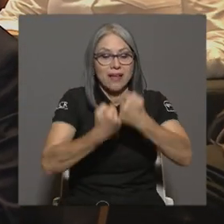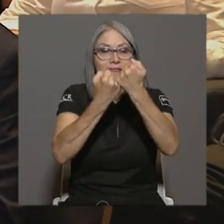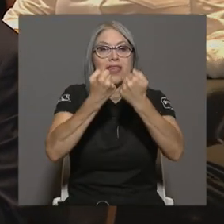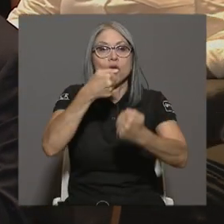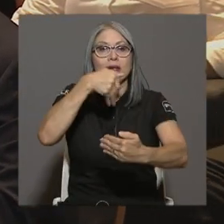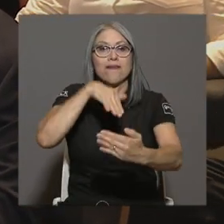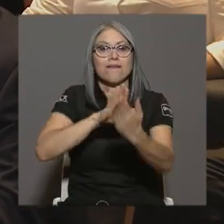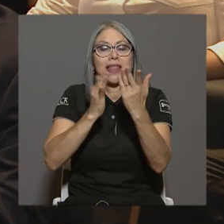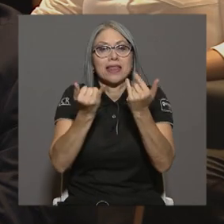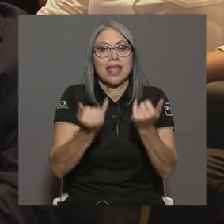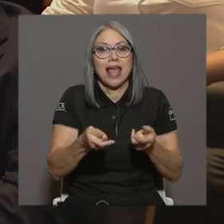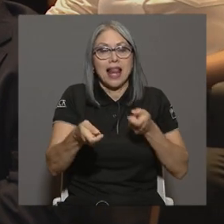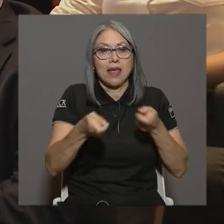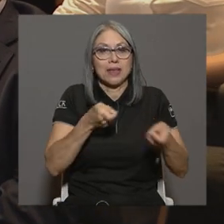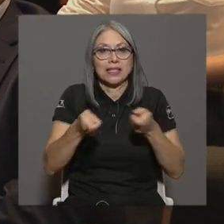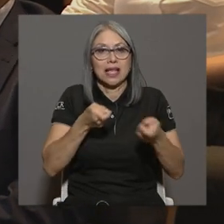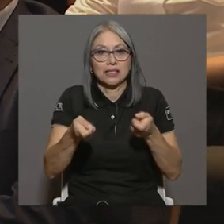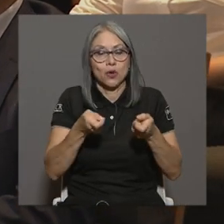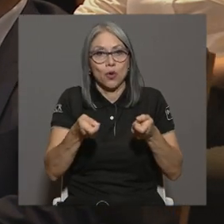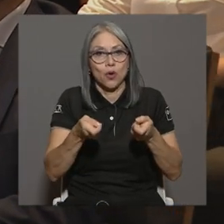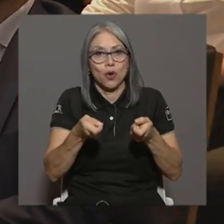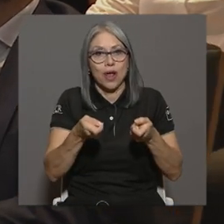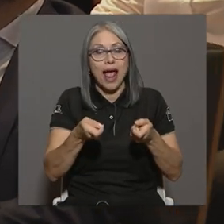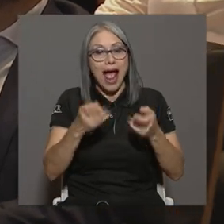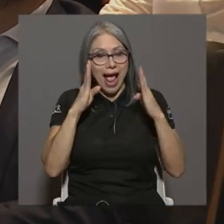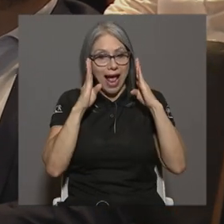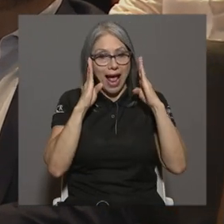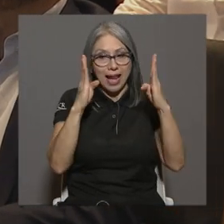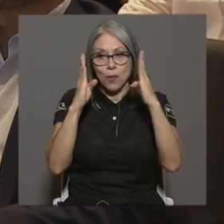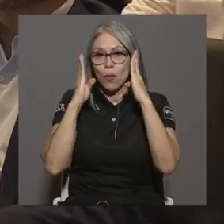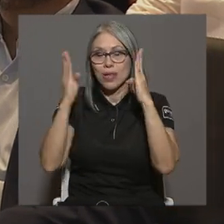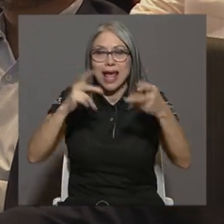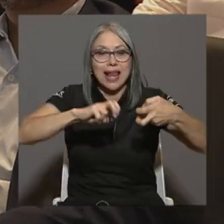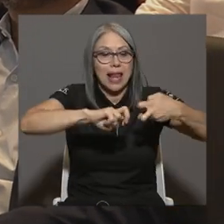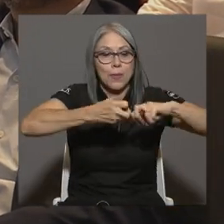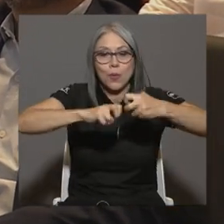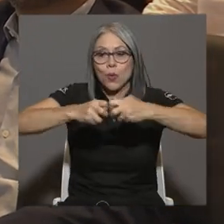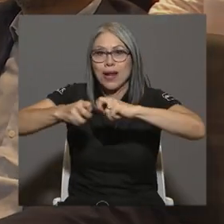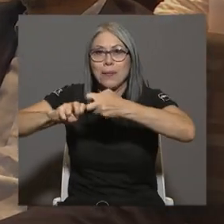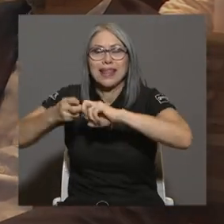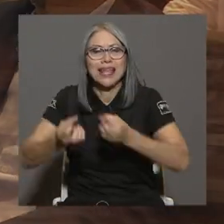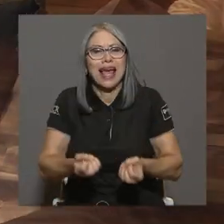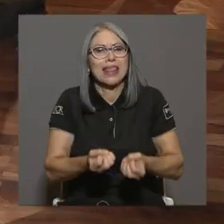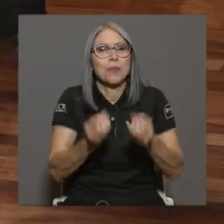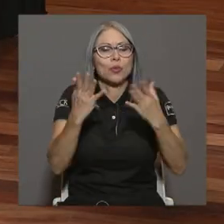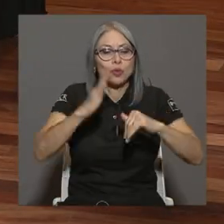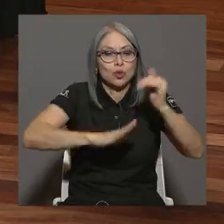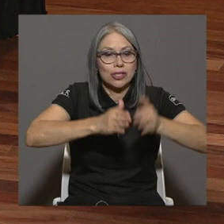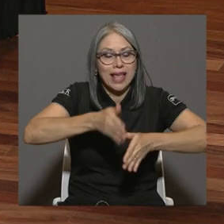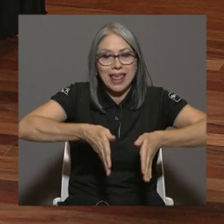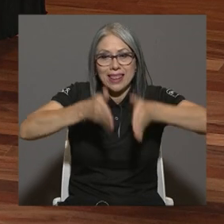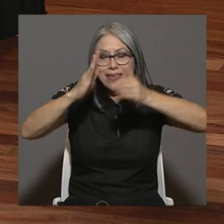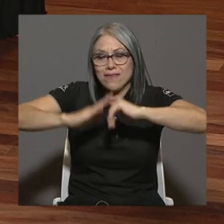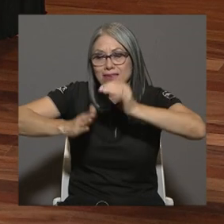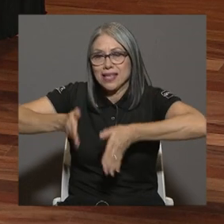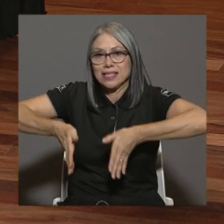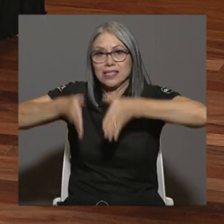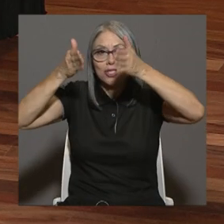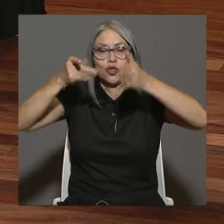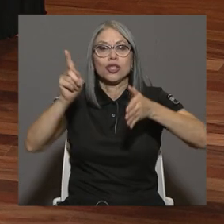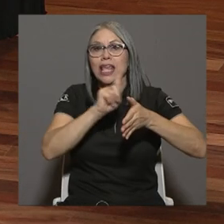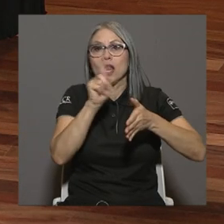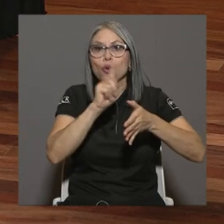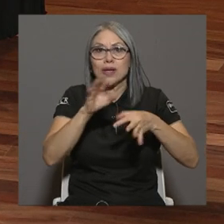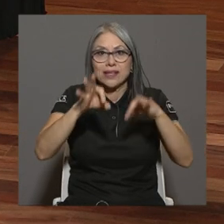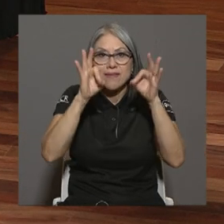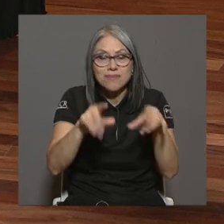administración al abordar la problemática de múltiples edificios que no estaban operativos para las unidades